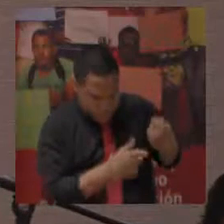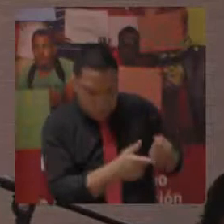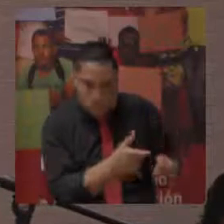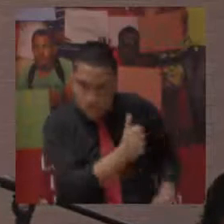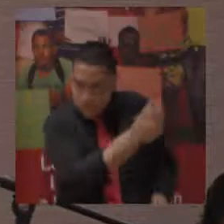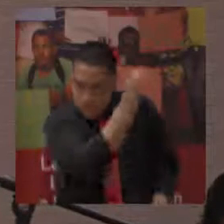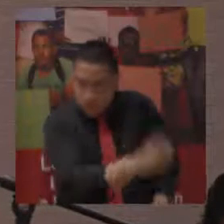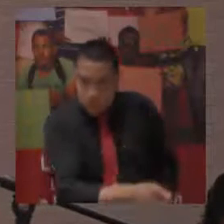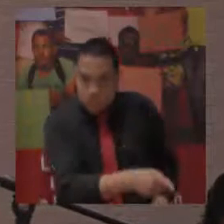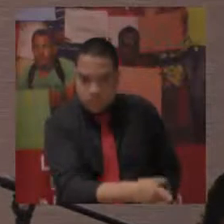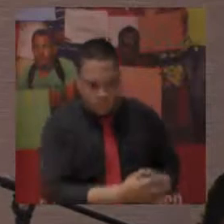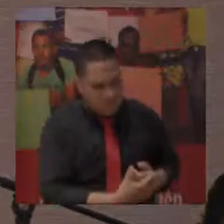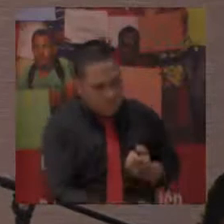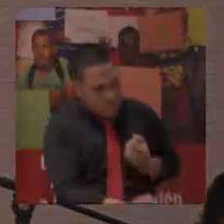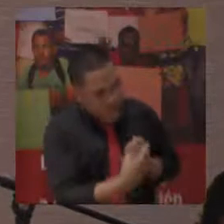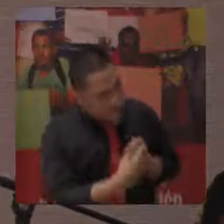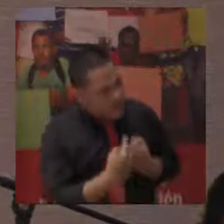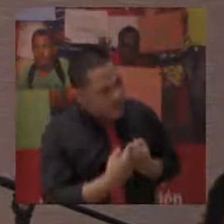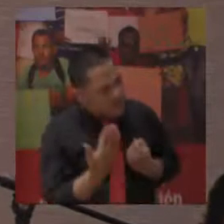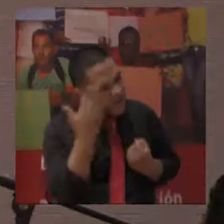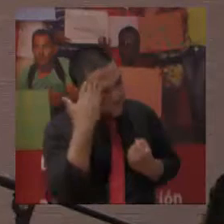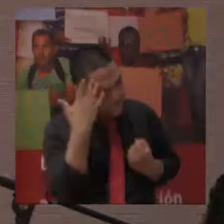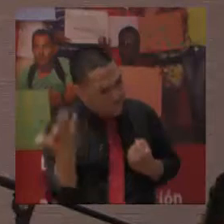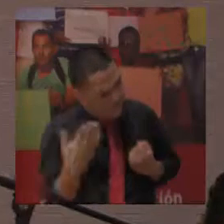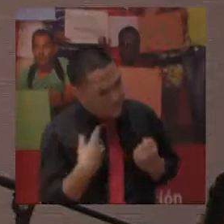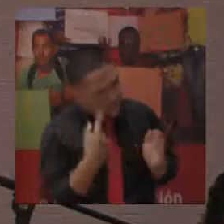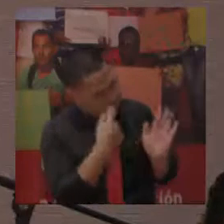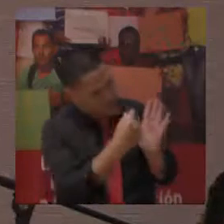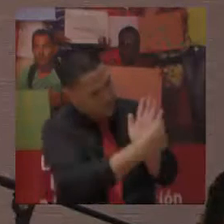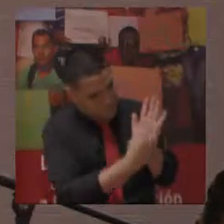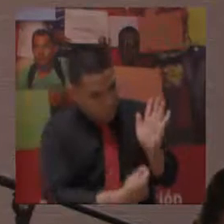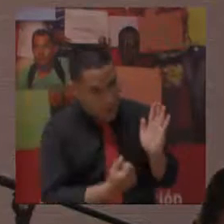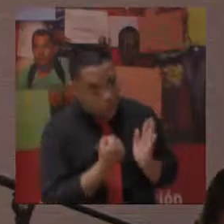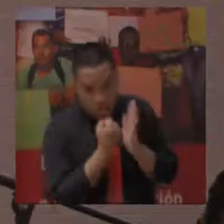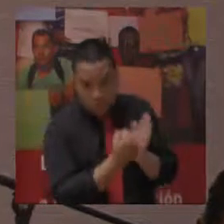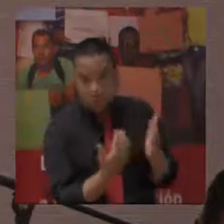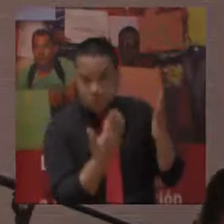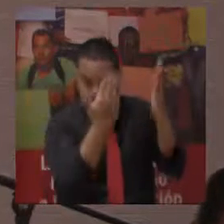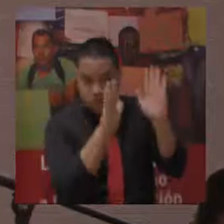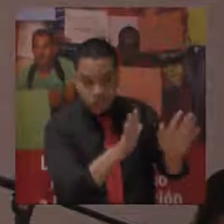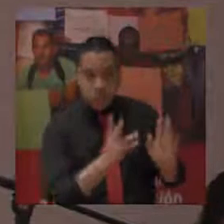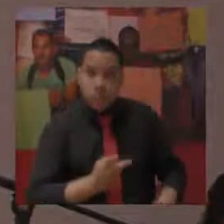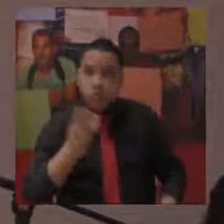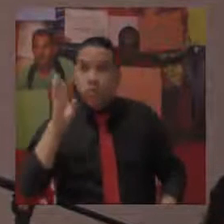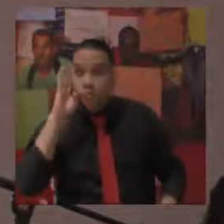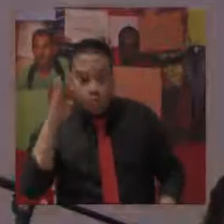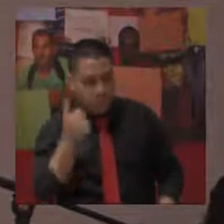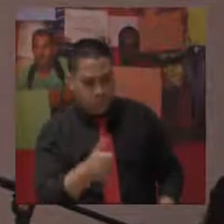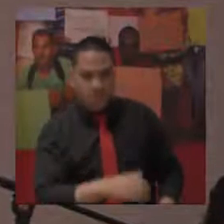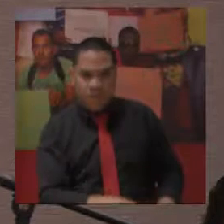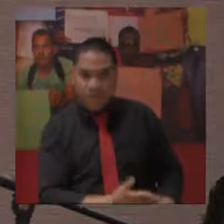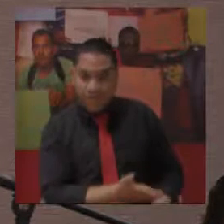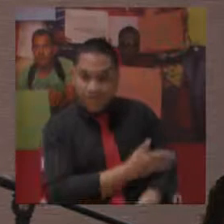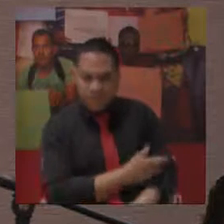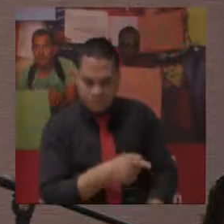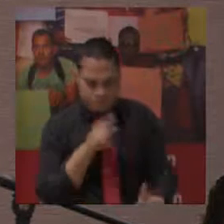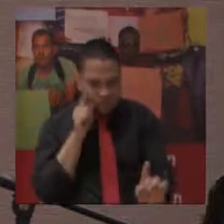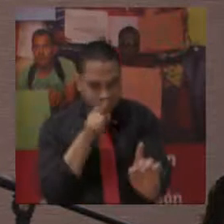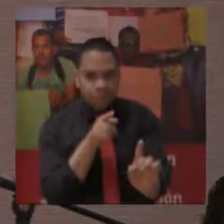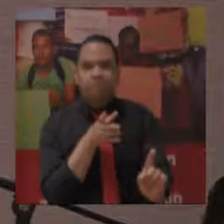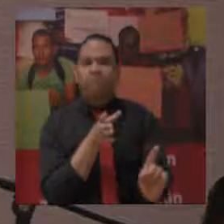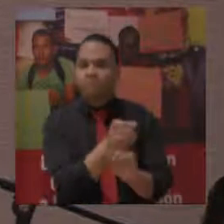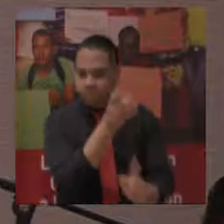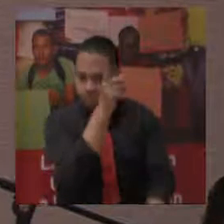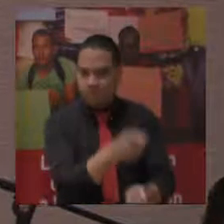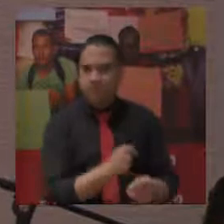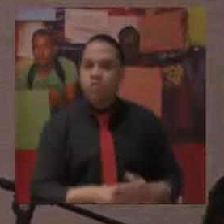él, que entendieran en los beneficios una oportunidad significativa para sus vidas. Cumplimos lo que nos propusimos. El